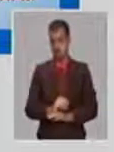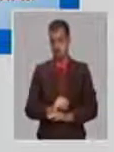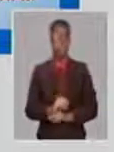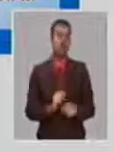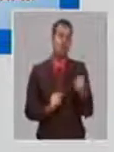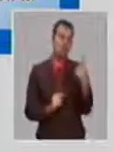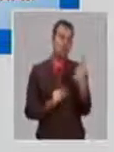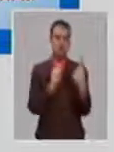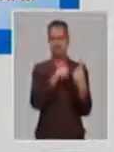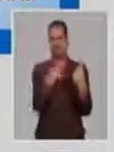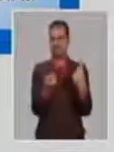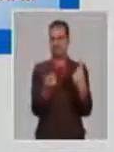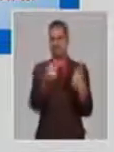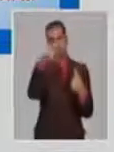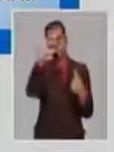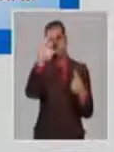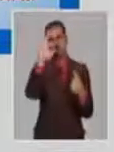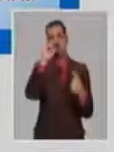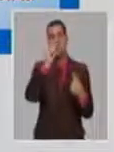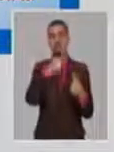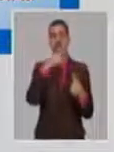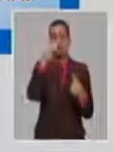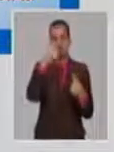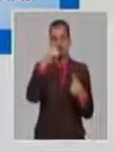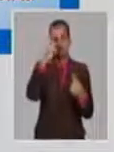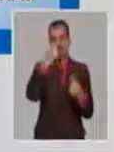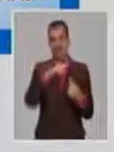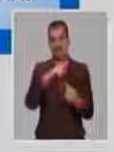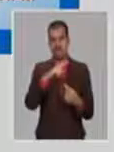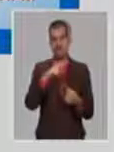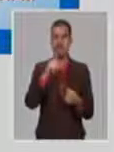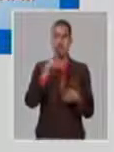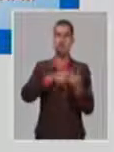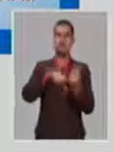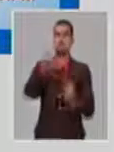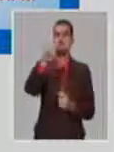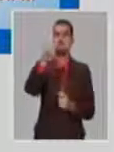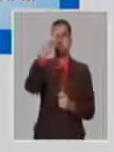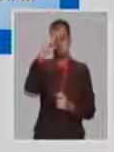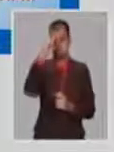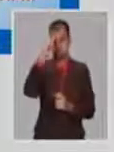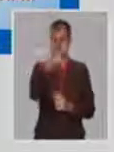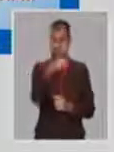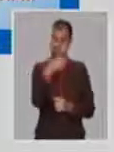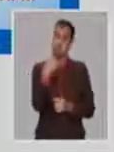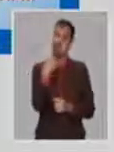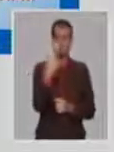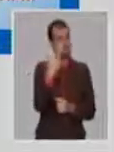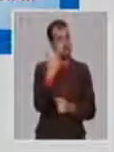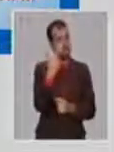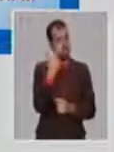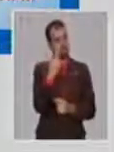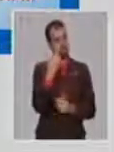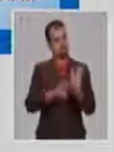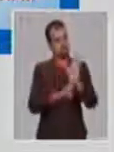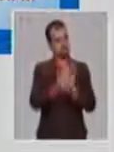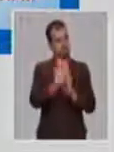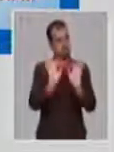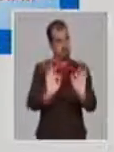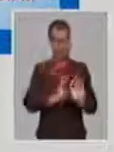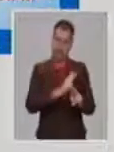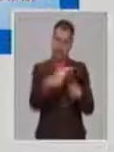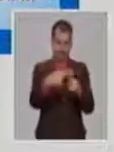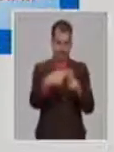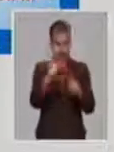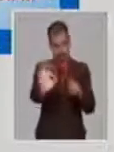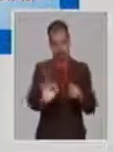Soberana 02 y una dosis de una formulación del candidato vacunal Soberana 01, que ha demostrado una importante capacidad. Que ya se llama Soberana